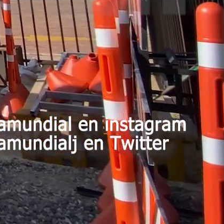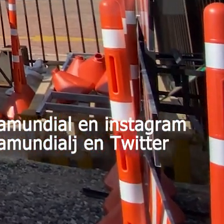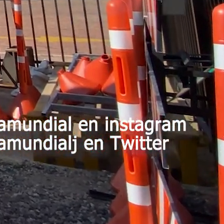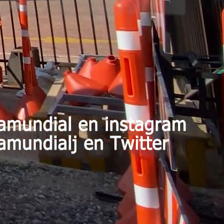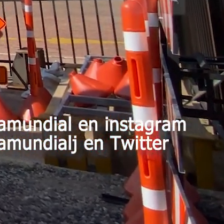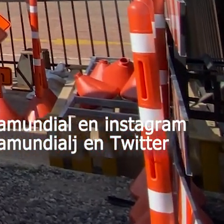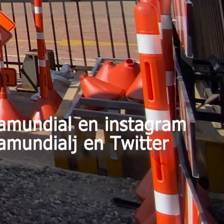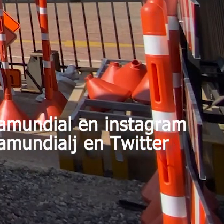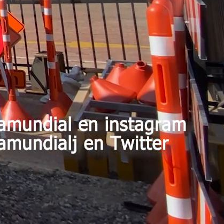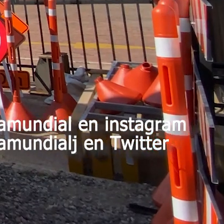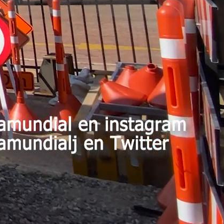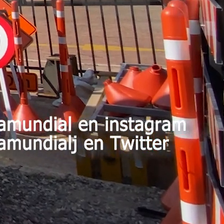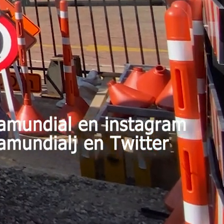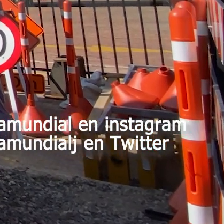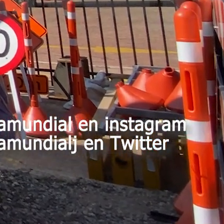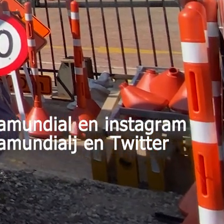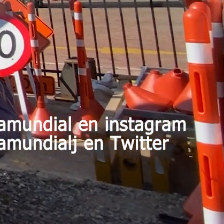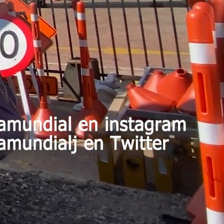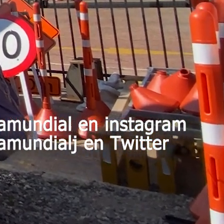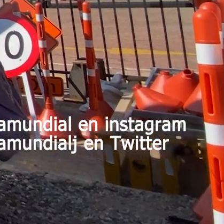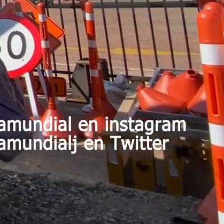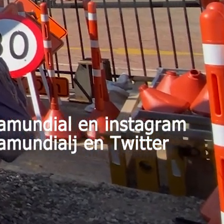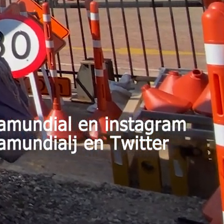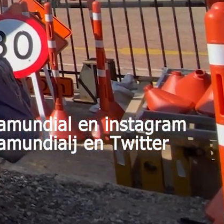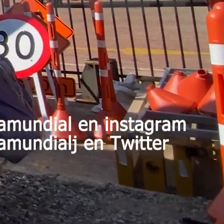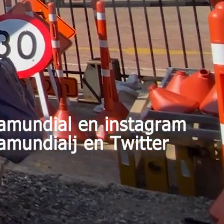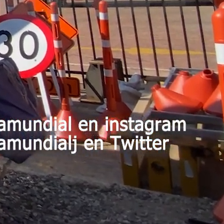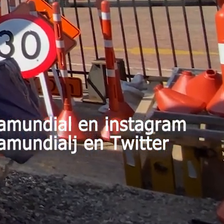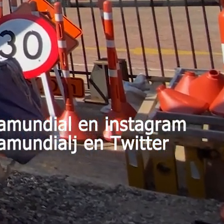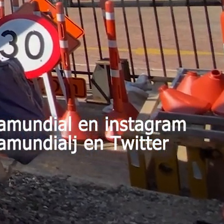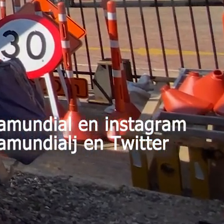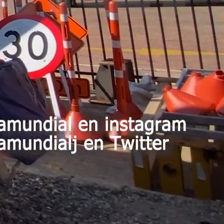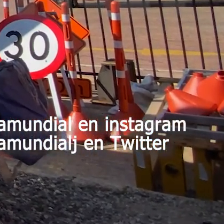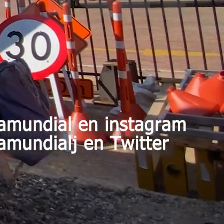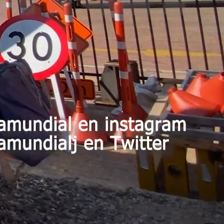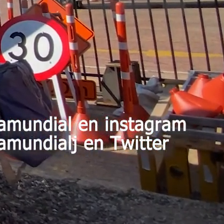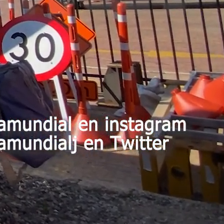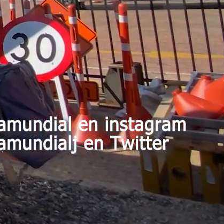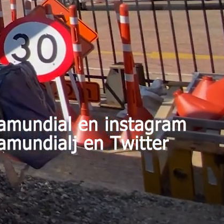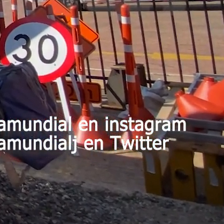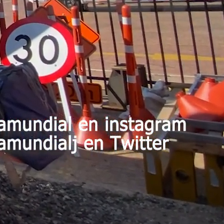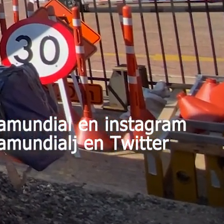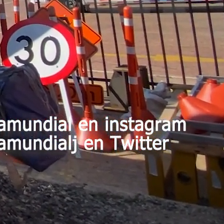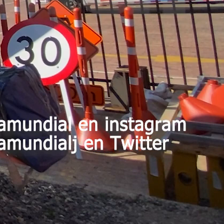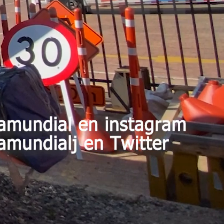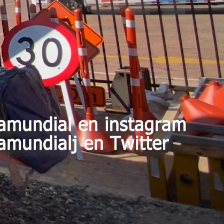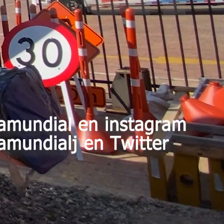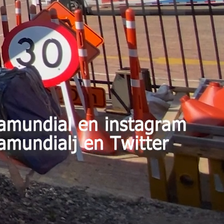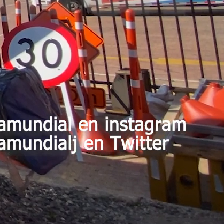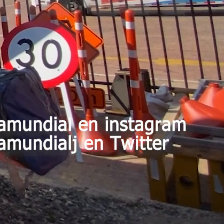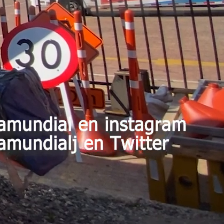Hola, ¿qué tal? Les habla John de Inframundial y estas son mis redes sociales para que me sigan.